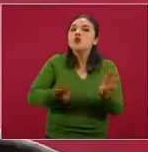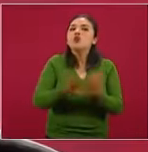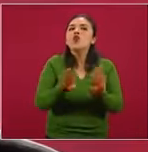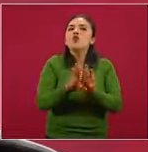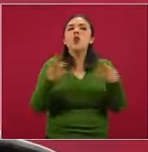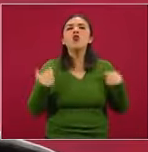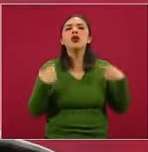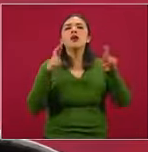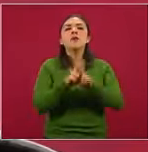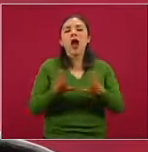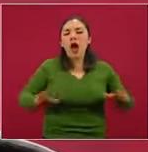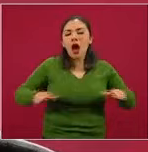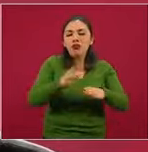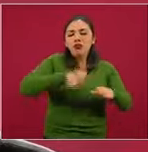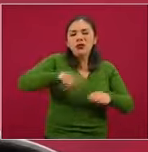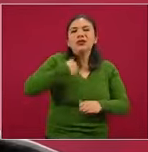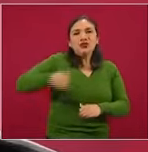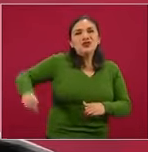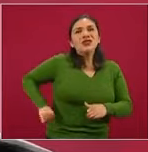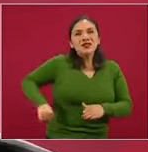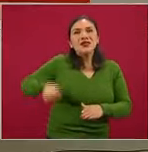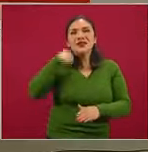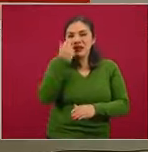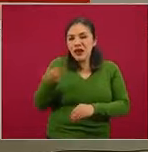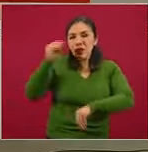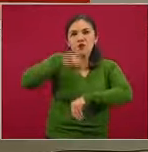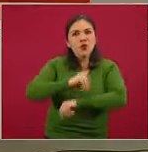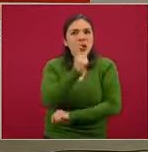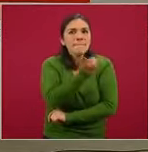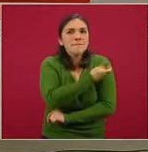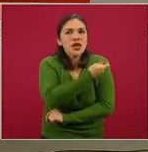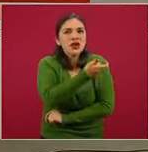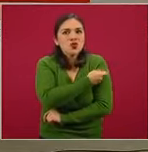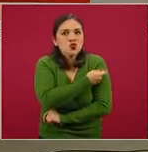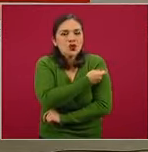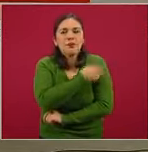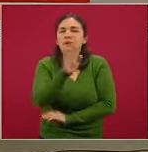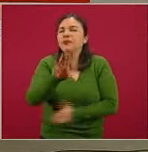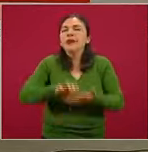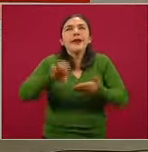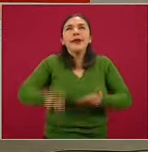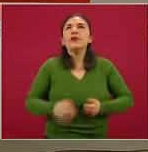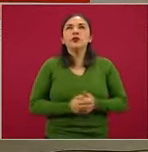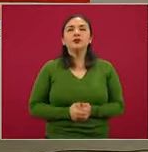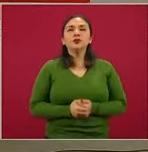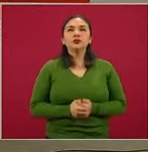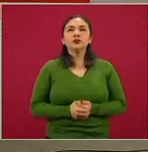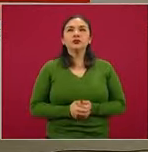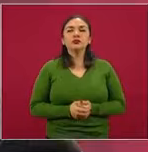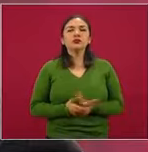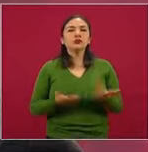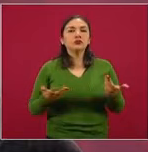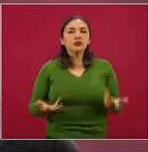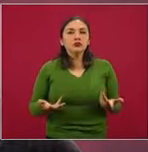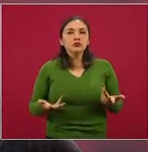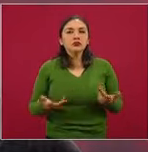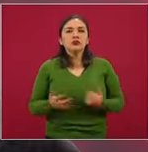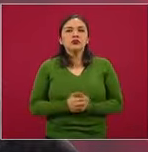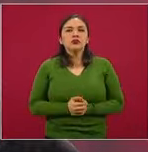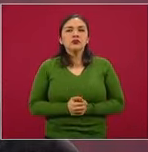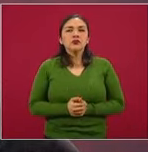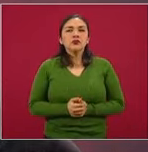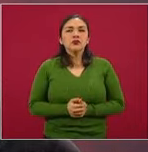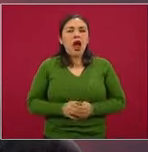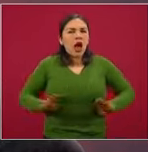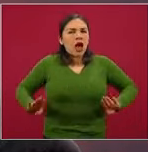donde interesa utilizar la vacuna. Por ejemplo, que haya una distribución de